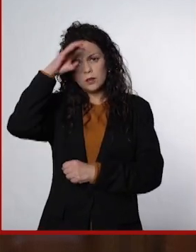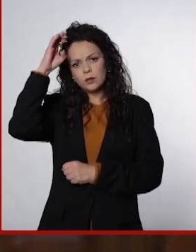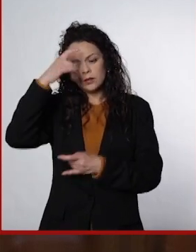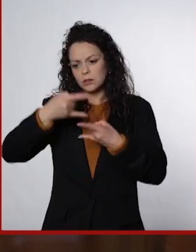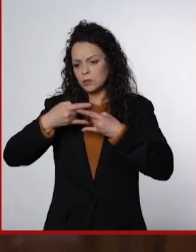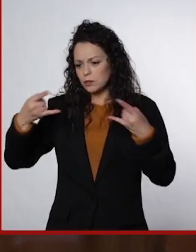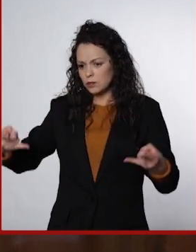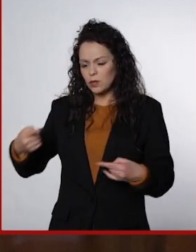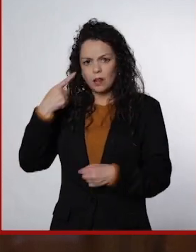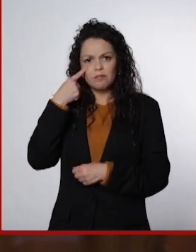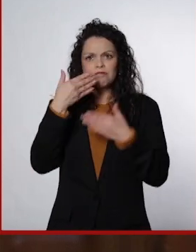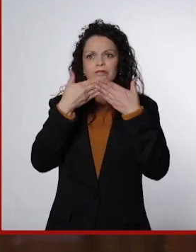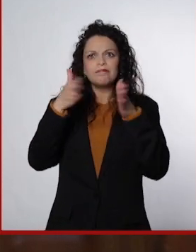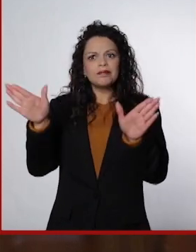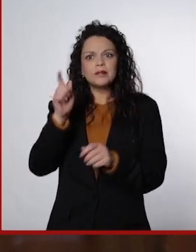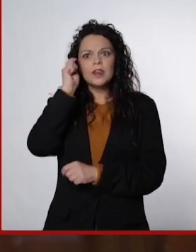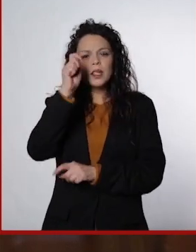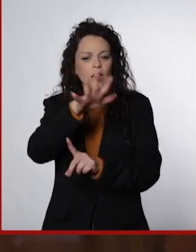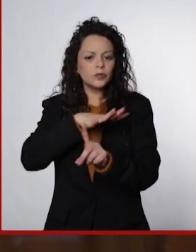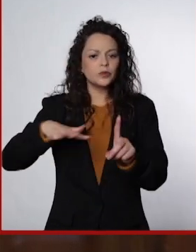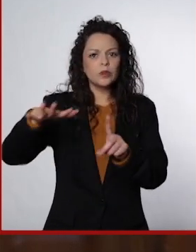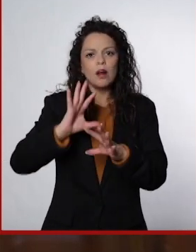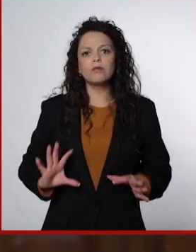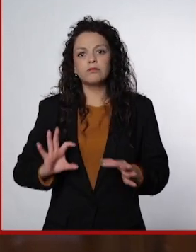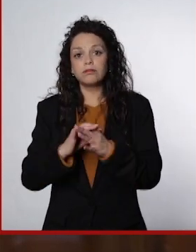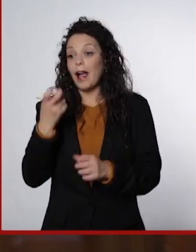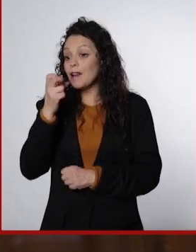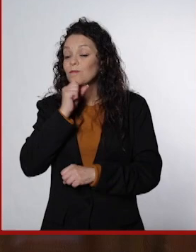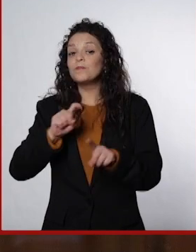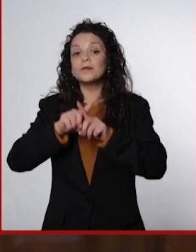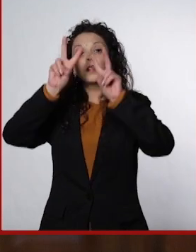nos contextualiza algo relacionado con el mismo